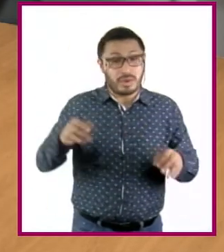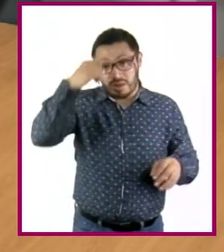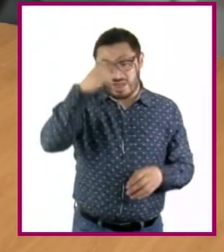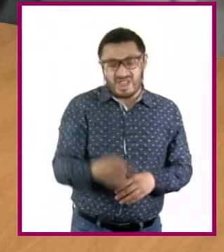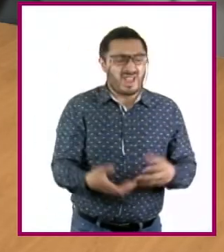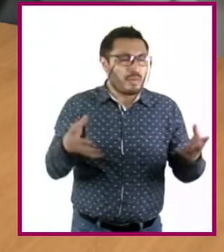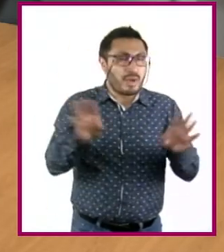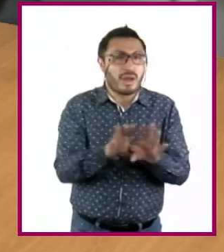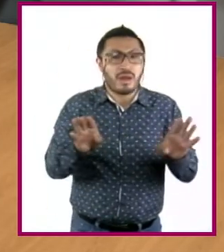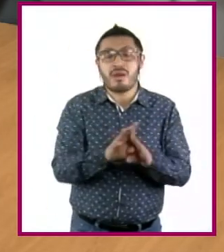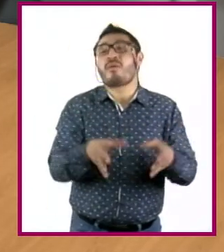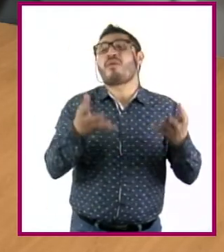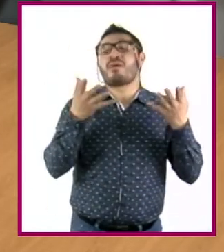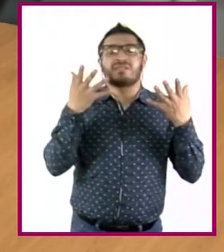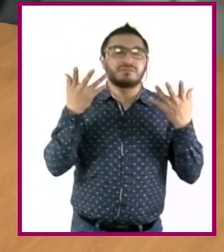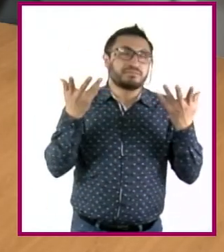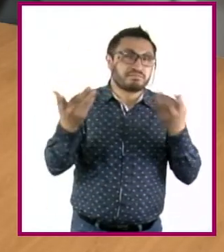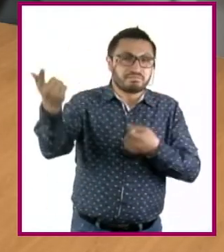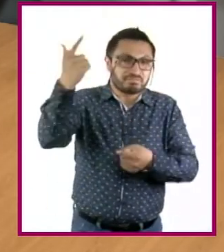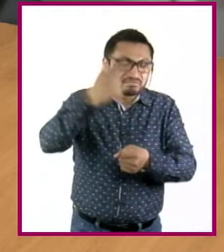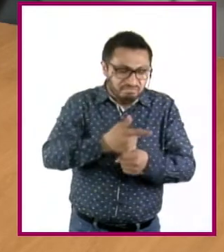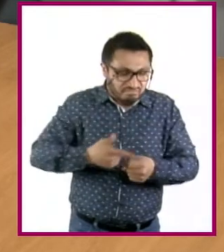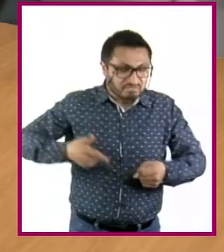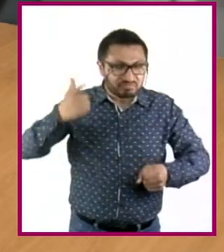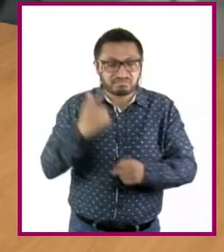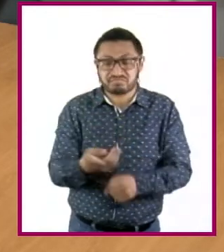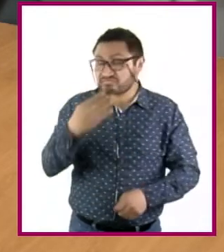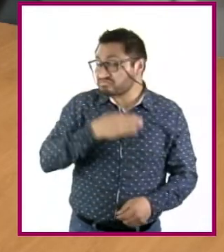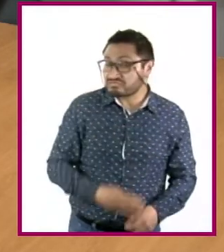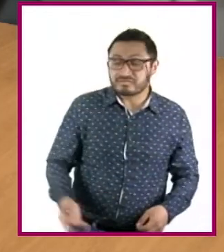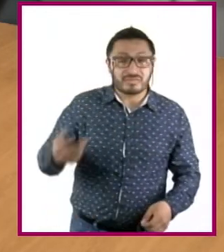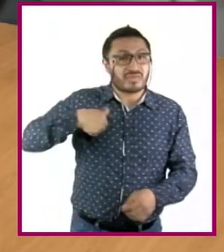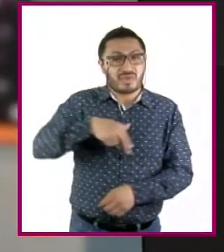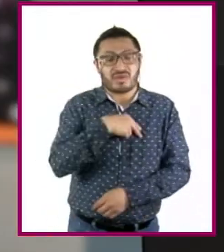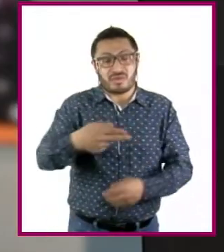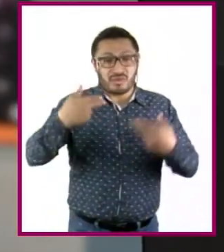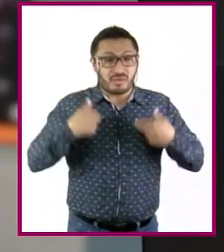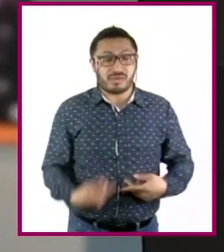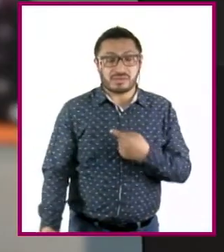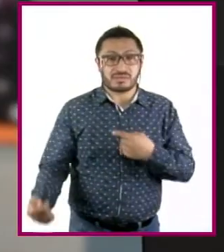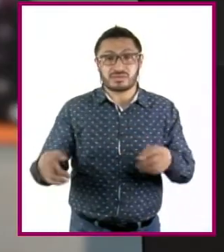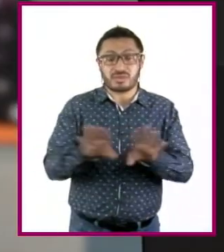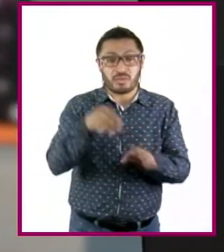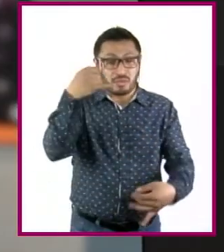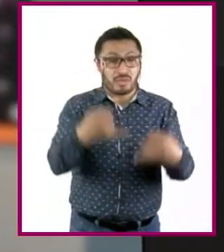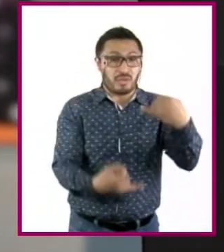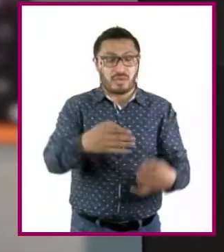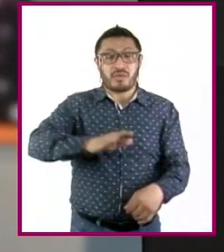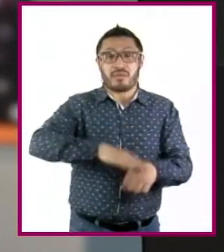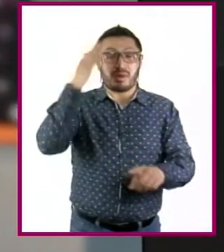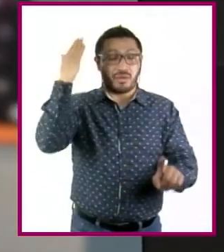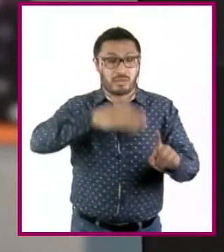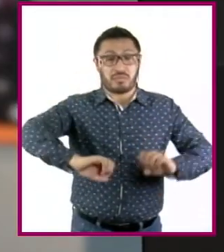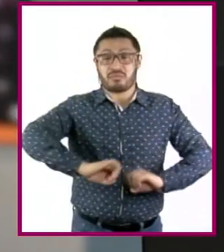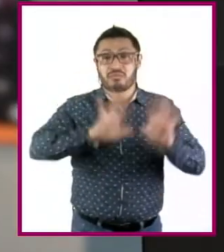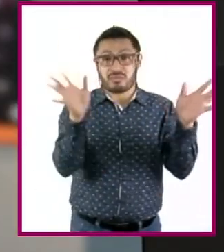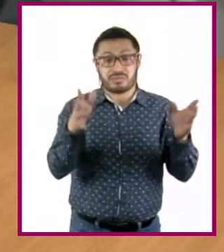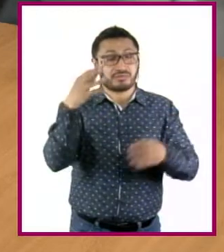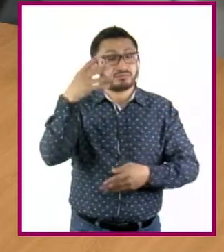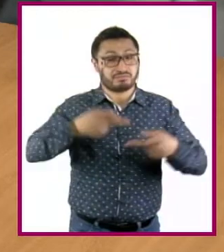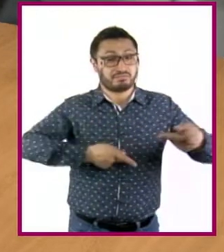más bien refleje la importancia de que seamos los humanos quienes nos juzguemos entre nosotros, de la manera más objetiva y preparada